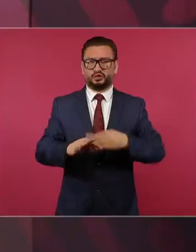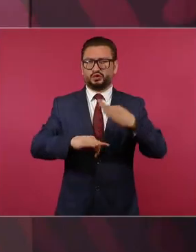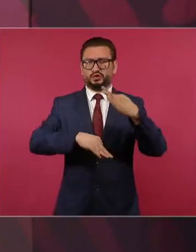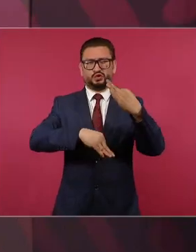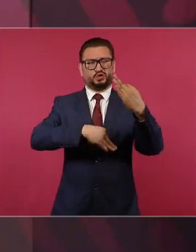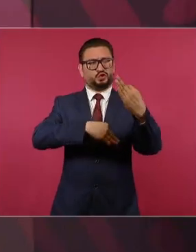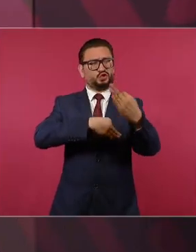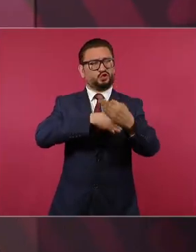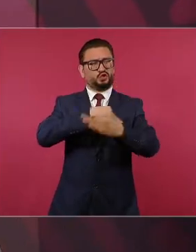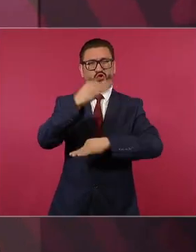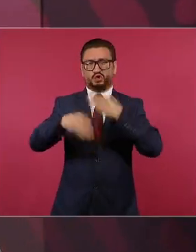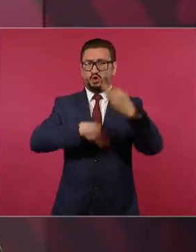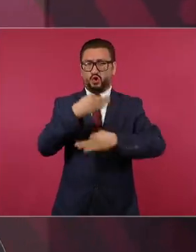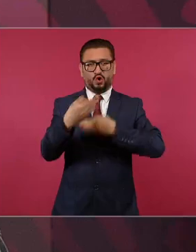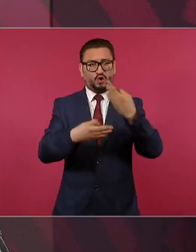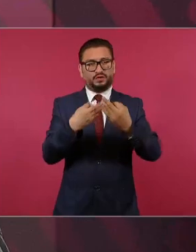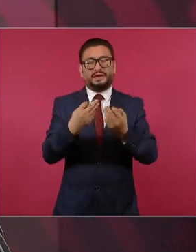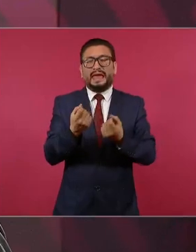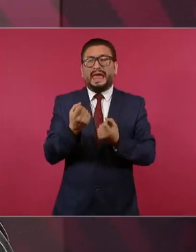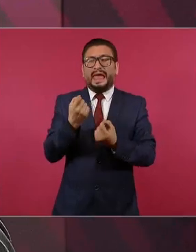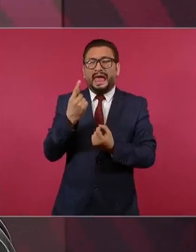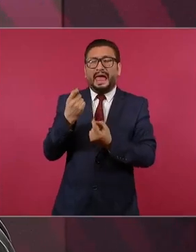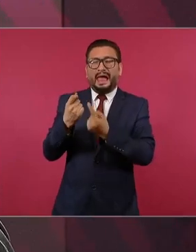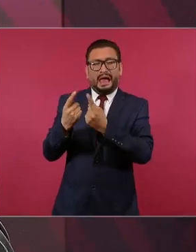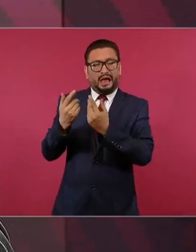todos, con honrosas excepciones.